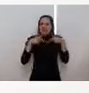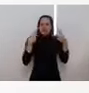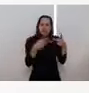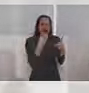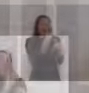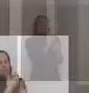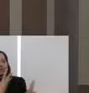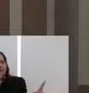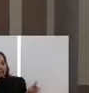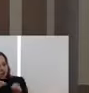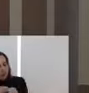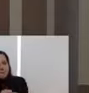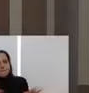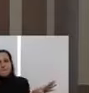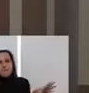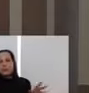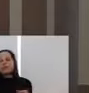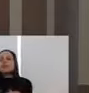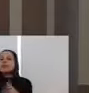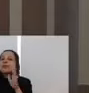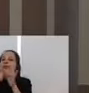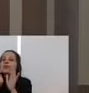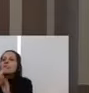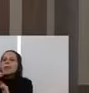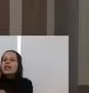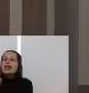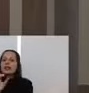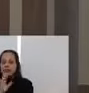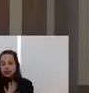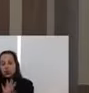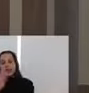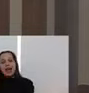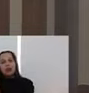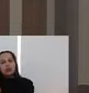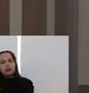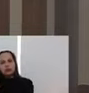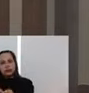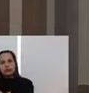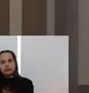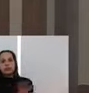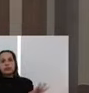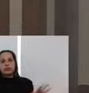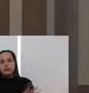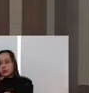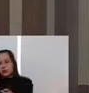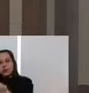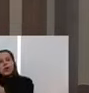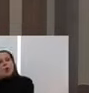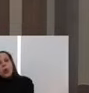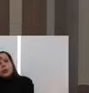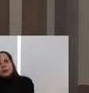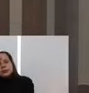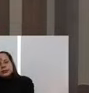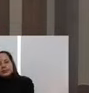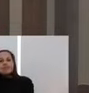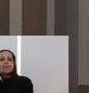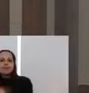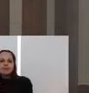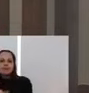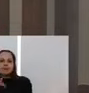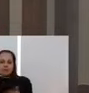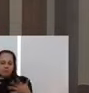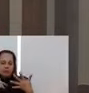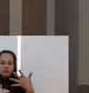estamos viendo que para el 2020 tuvimos 58 publicaciones eso a nivel a nivel de los hospitales nos pone en el